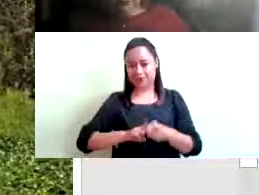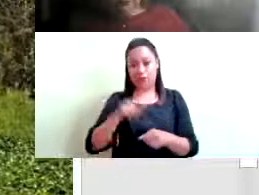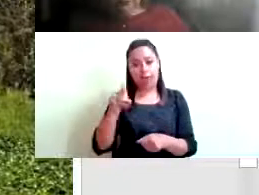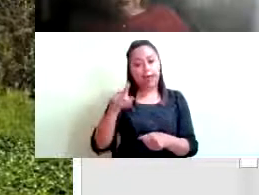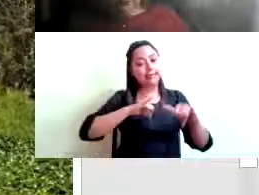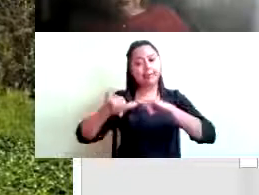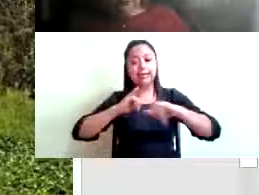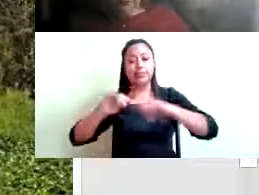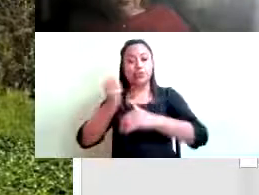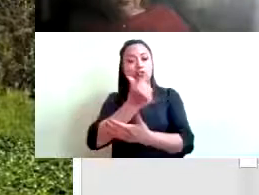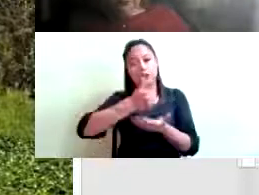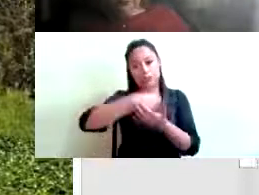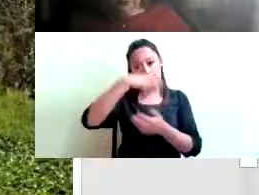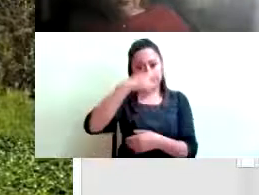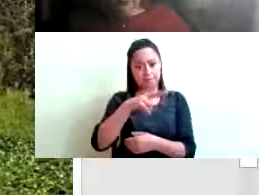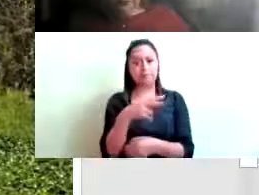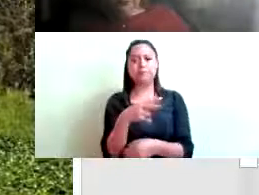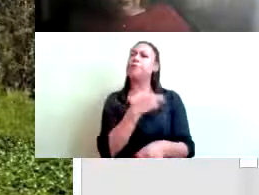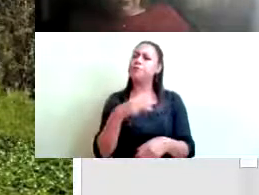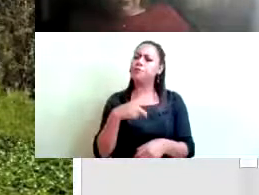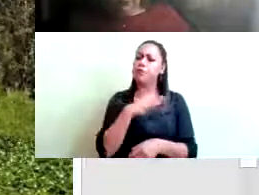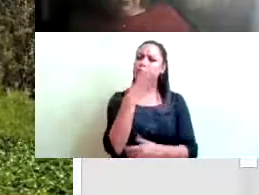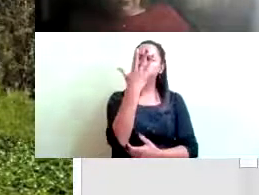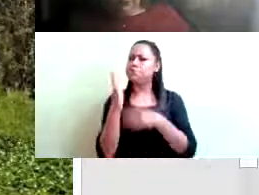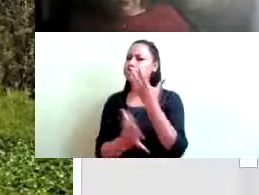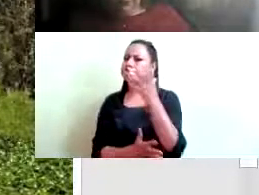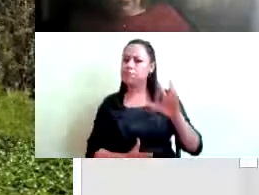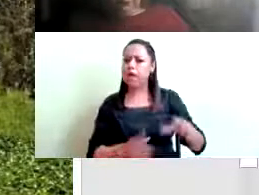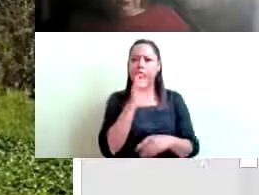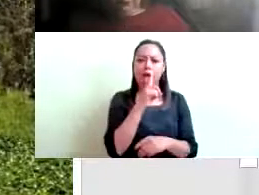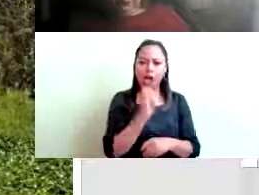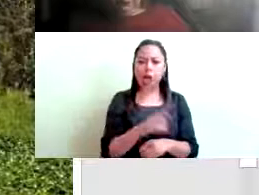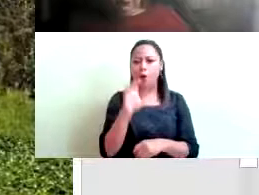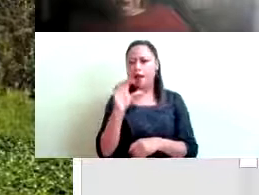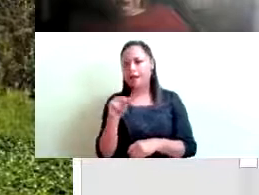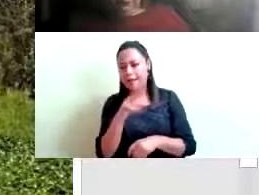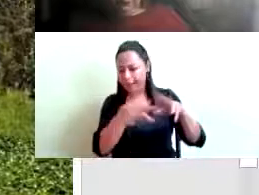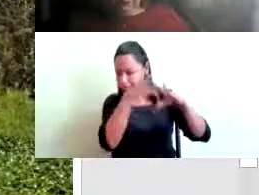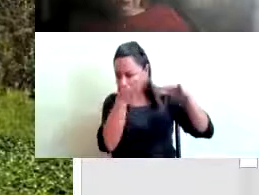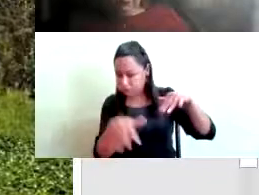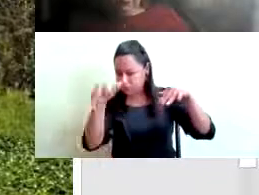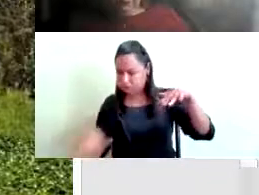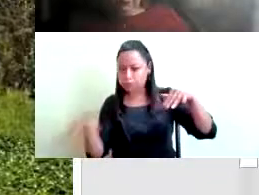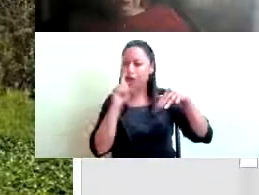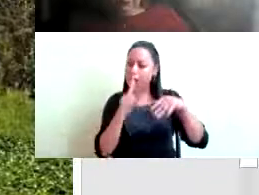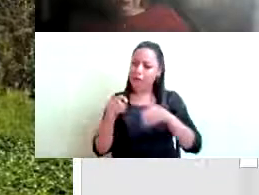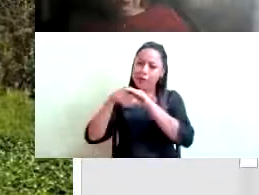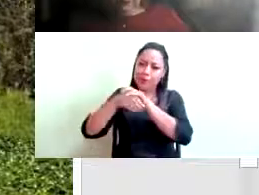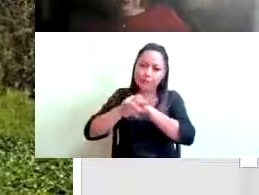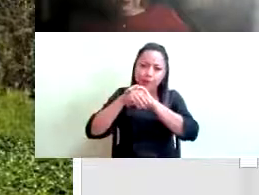de México. Tenemos bosques de aguas, tenemos cañadas, tenemos barrancas, tenemos manantiales,